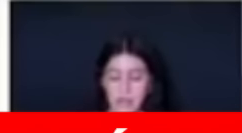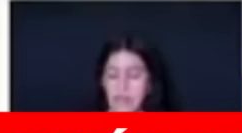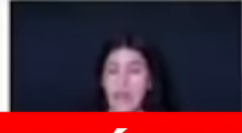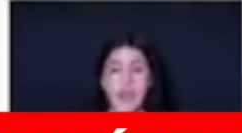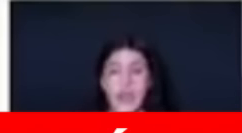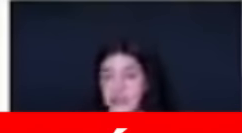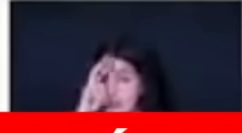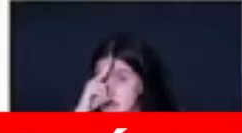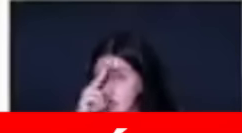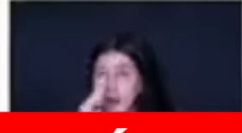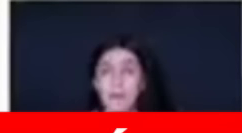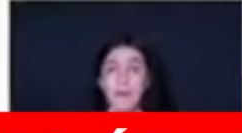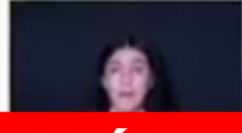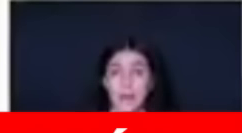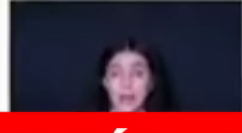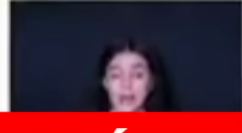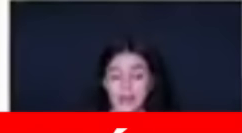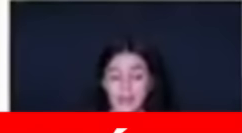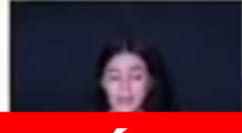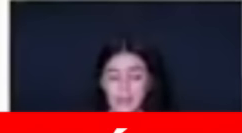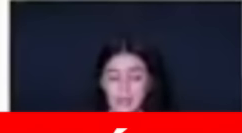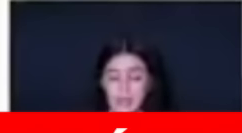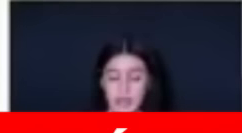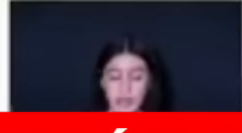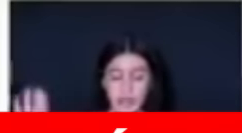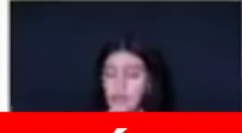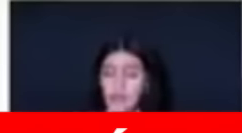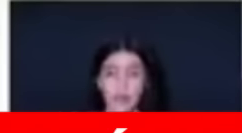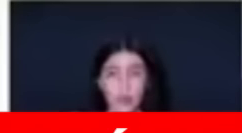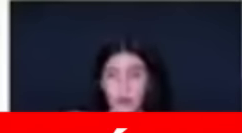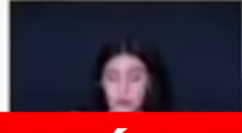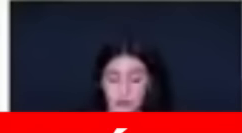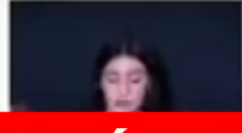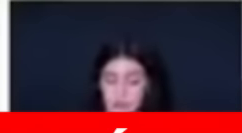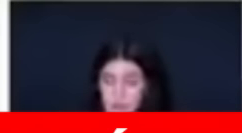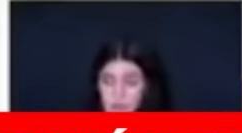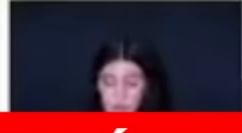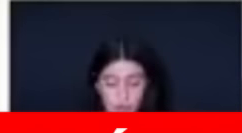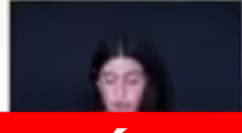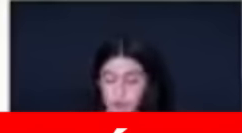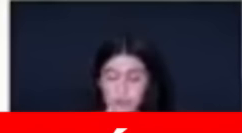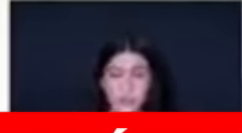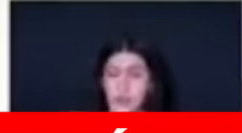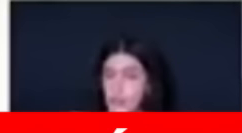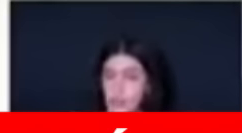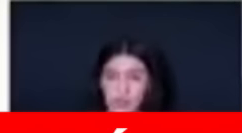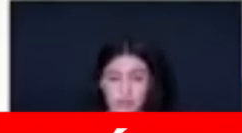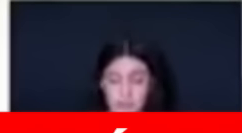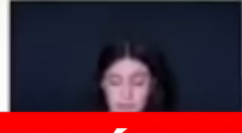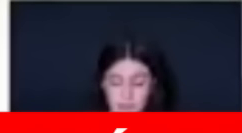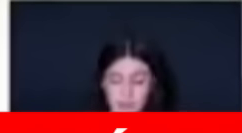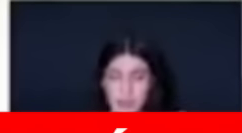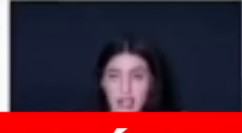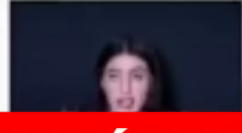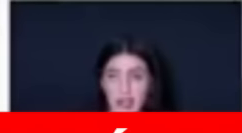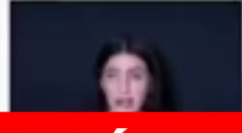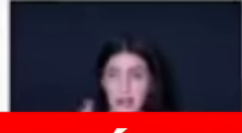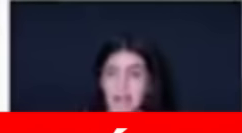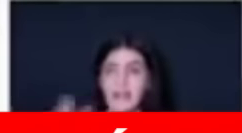México existe, estamos luchando todos nosotros, todos por él aquí en